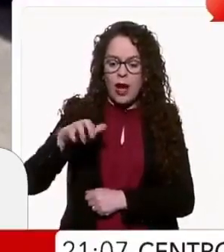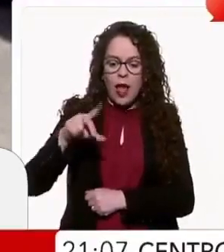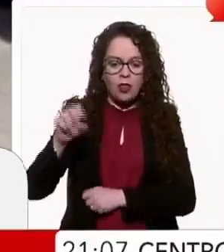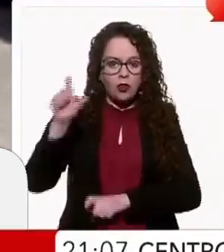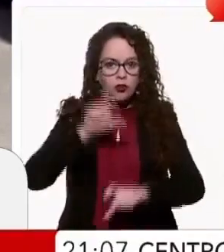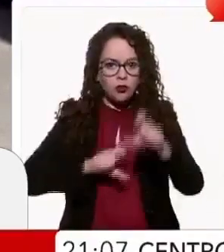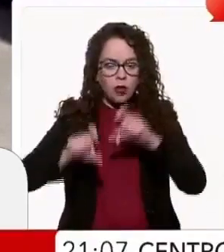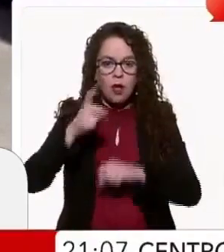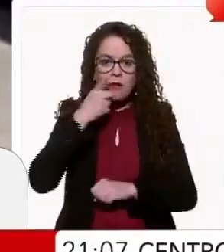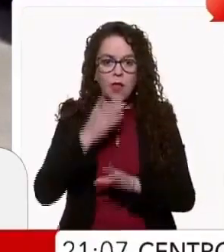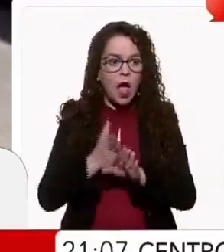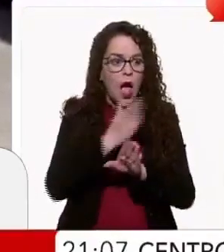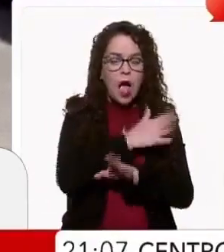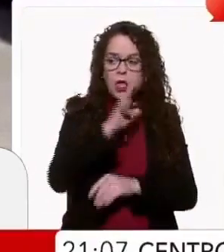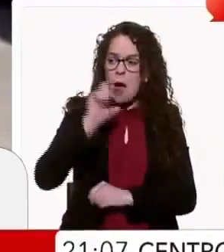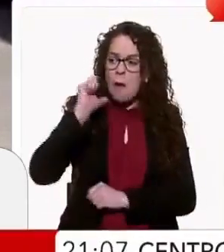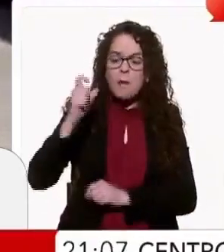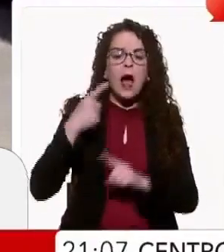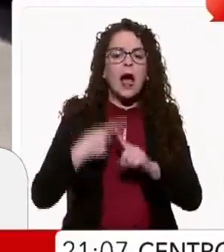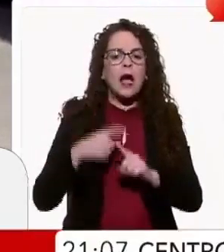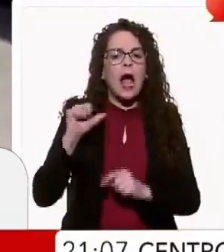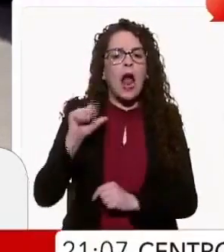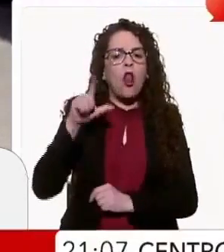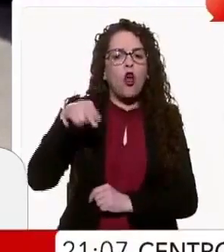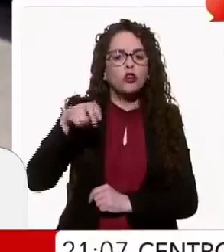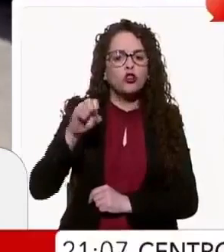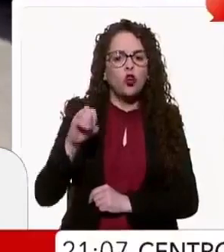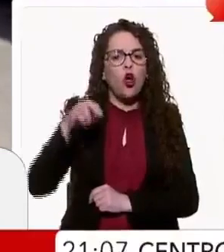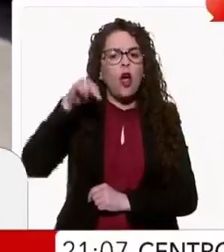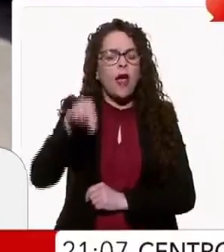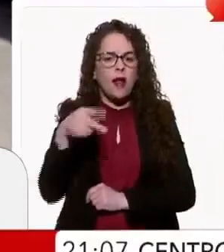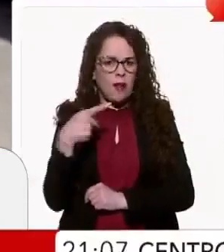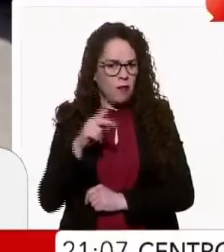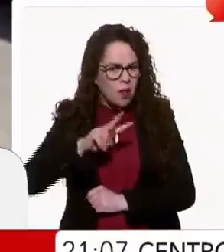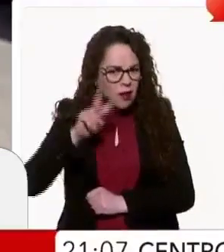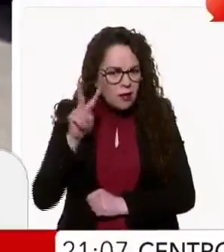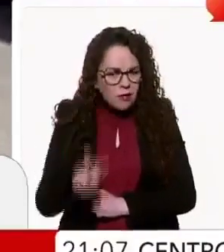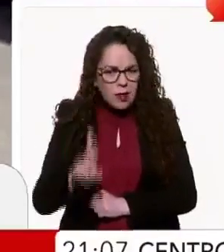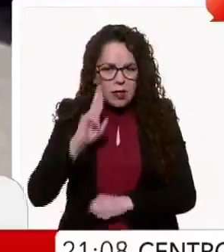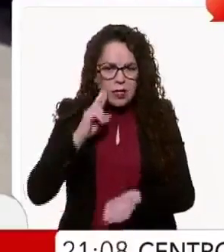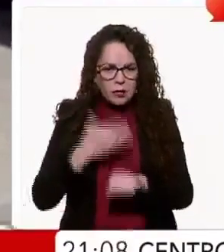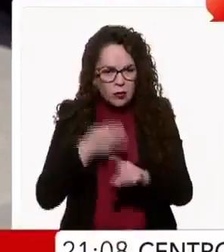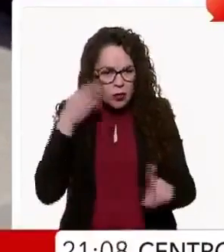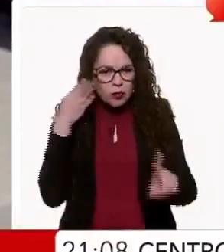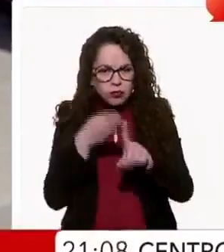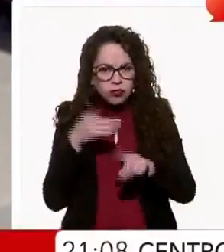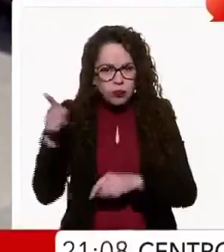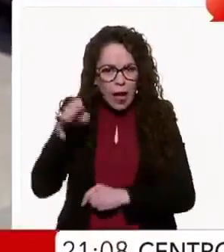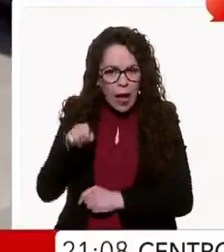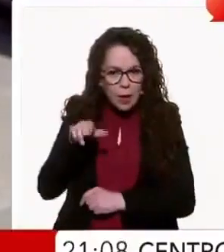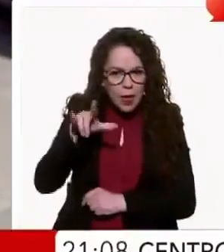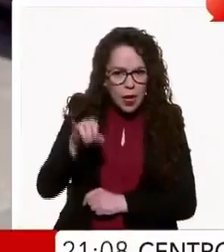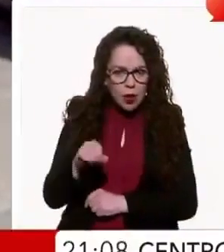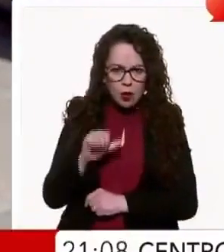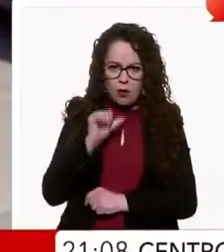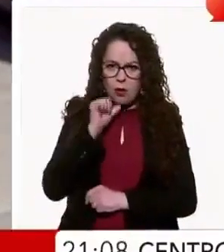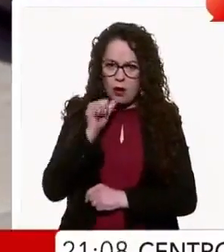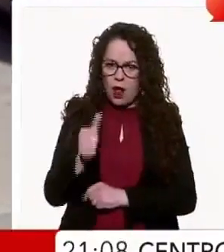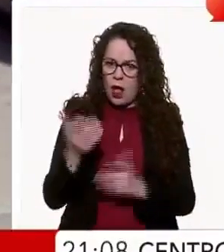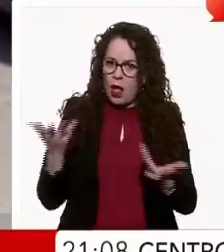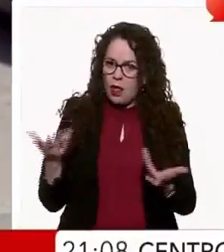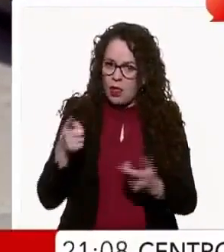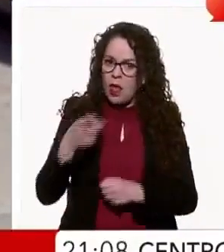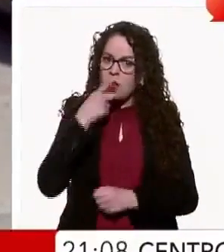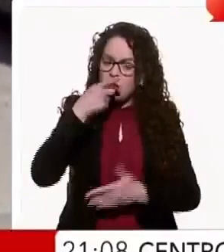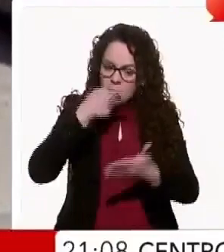lo había hecho Alonso N., lo cual nada tiene que ver con la responsabilidad directa de Emilio N., que está señalado